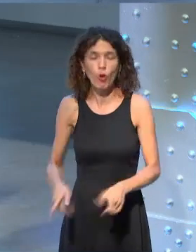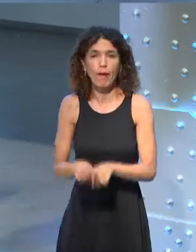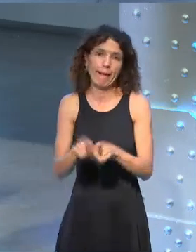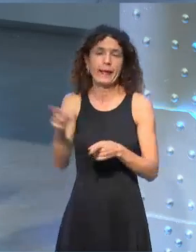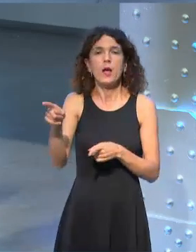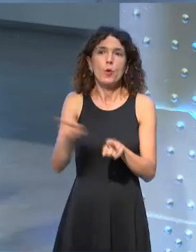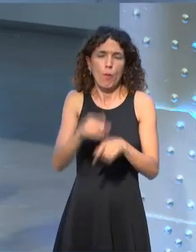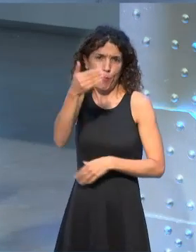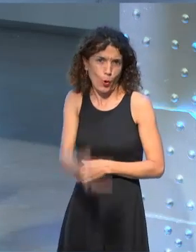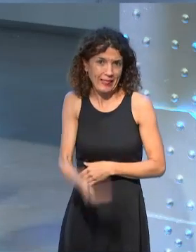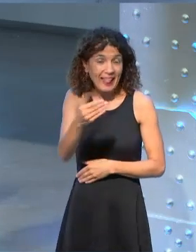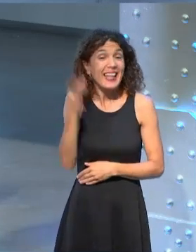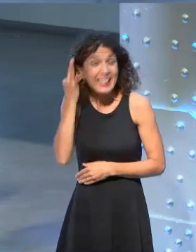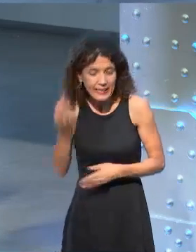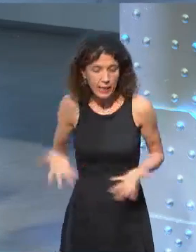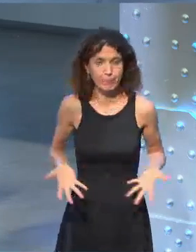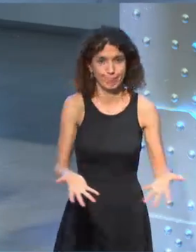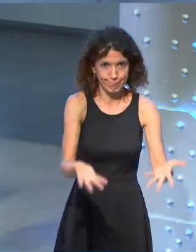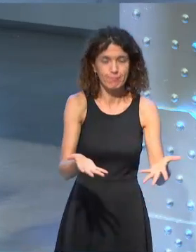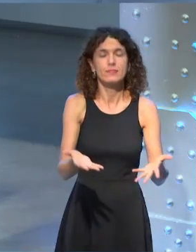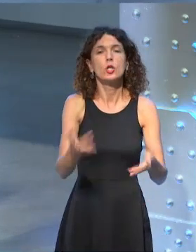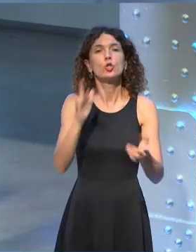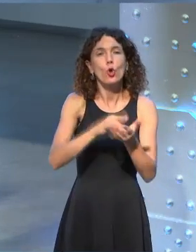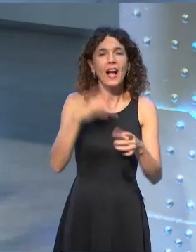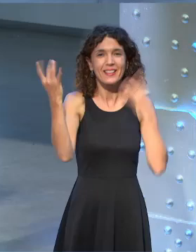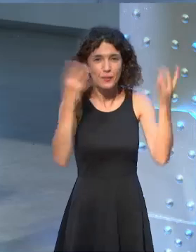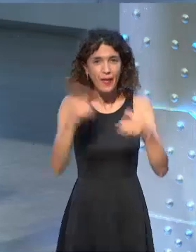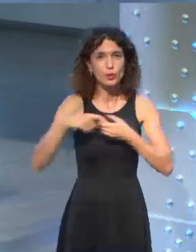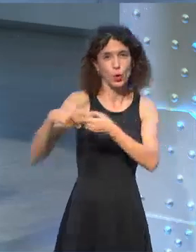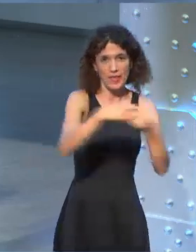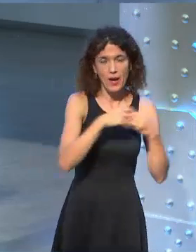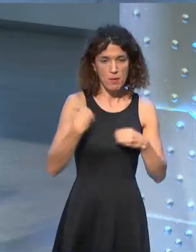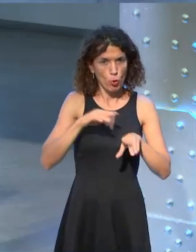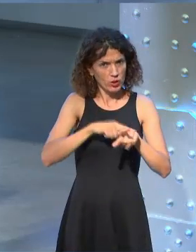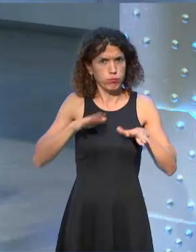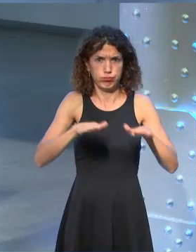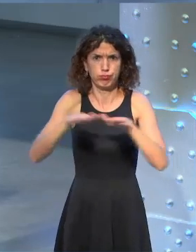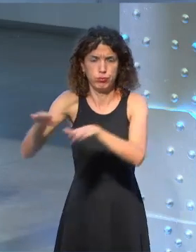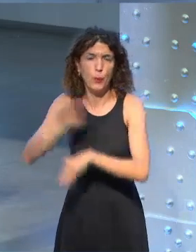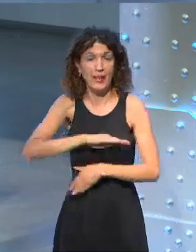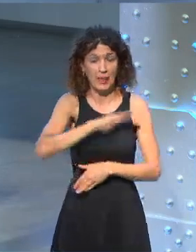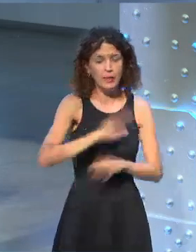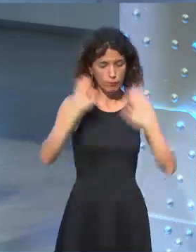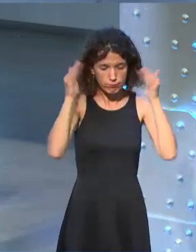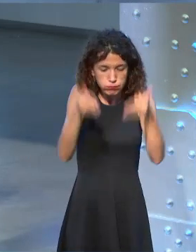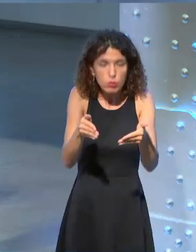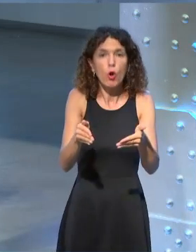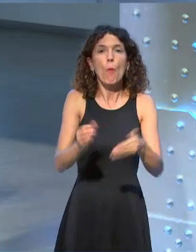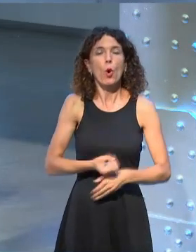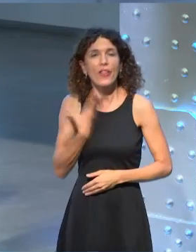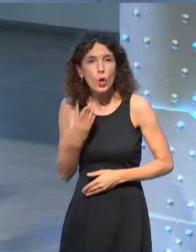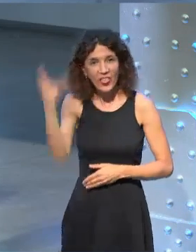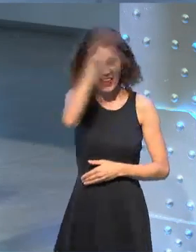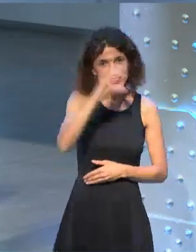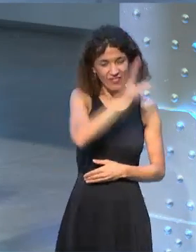cordero. Especialmente en las niñas se realizarán actividades solidarias paralelas, poniendo el foco en eso, en las vocaciones científicas